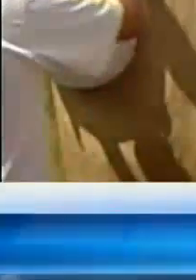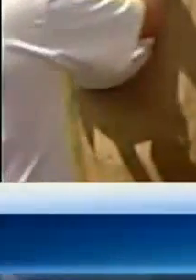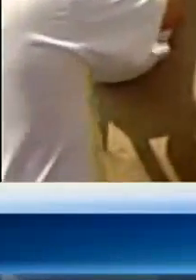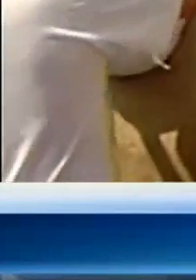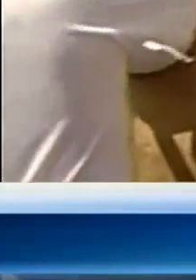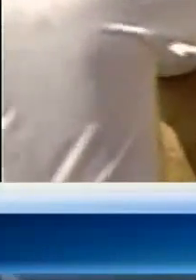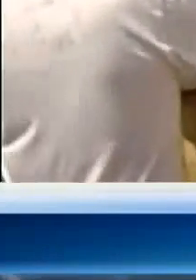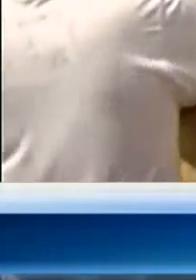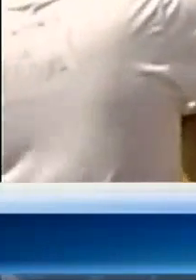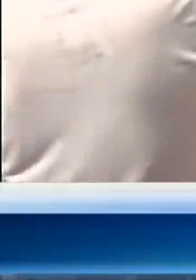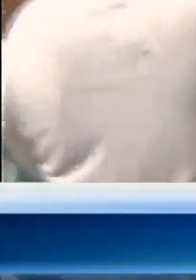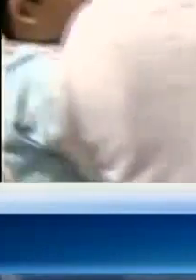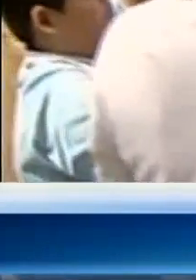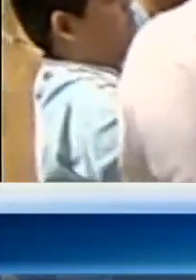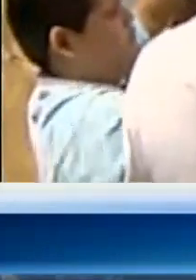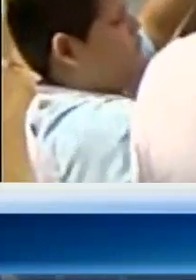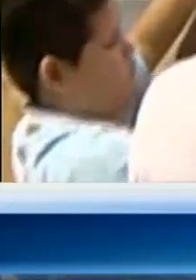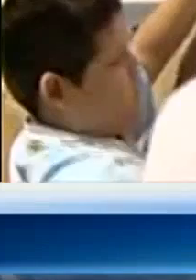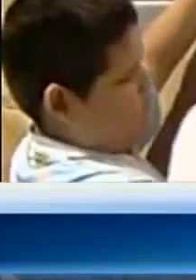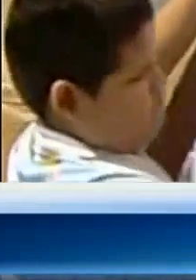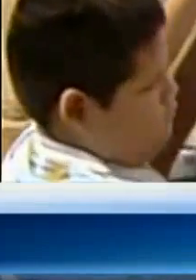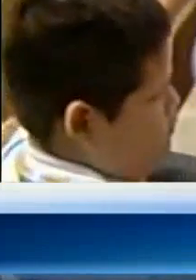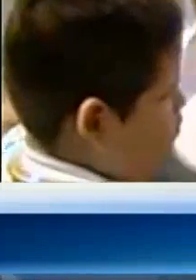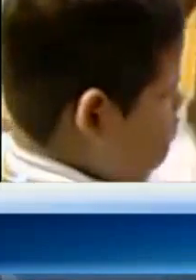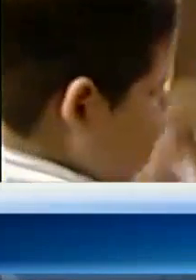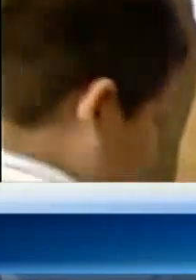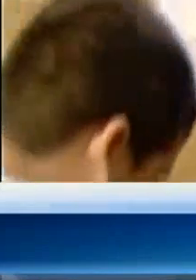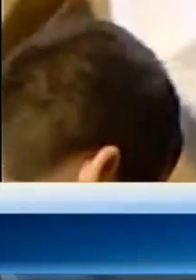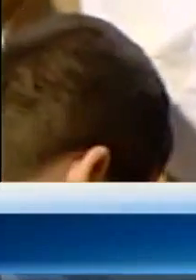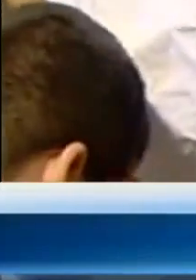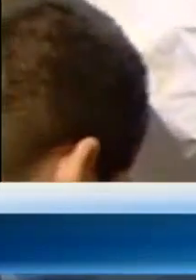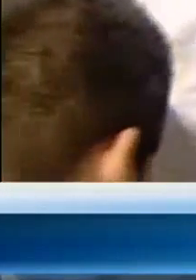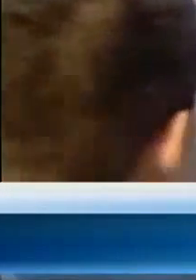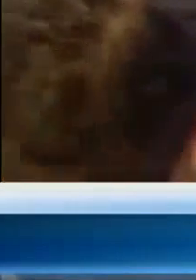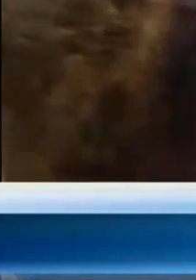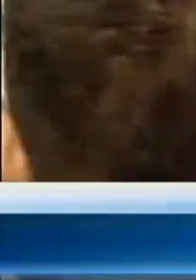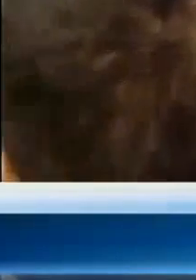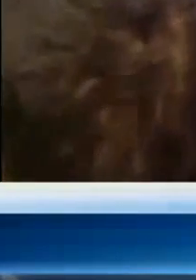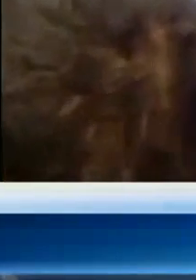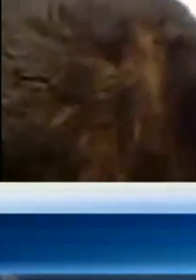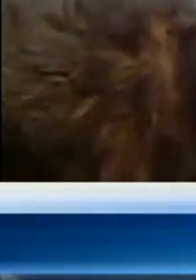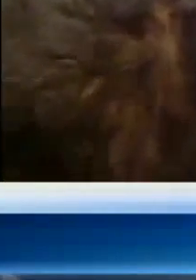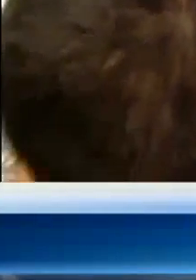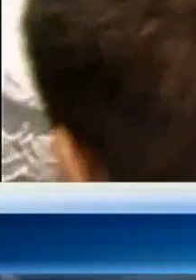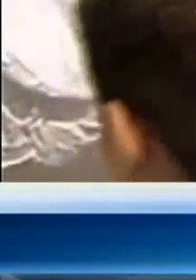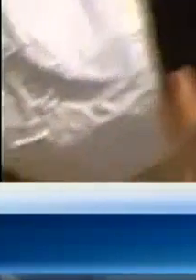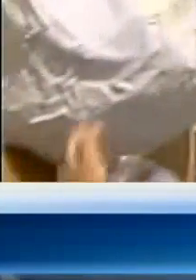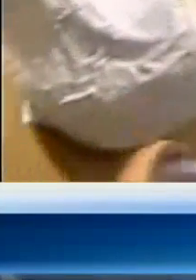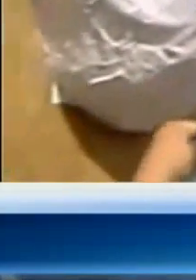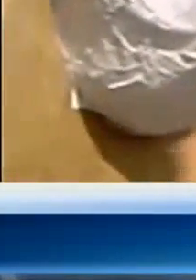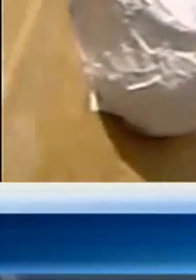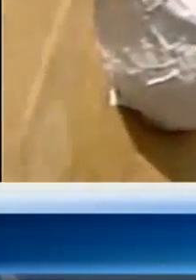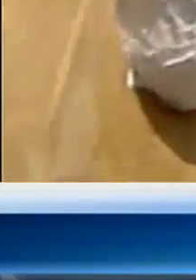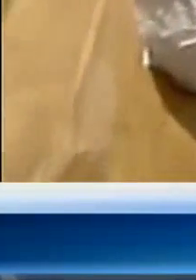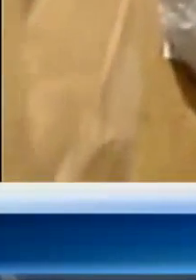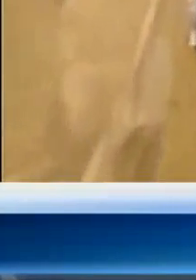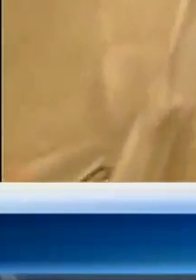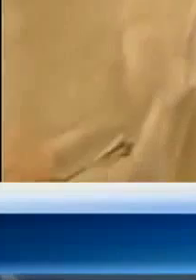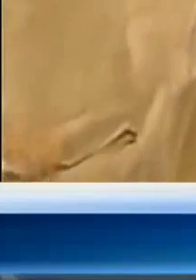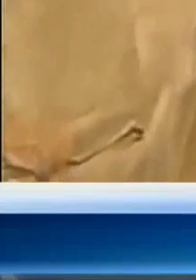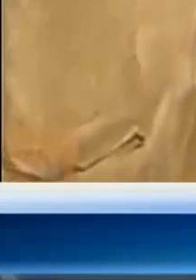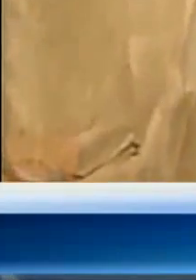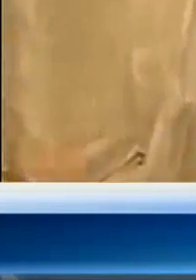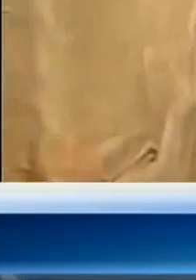exhibición para este sector. Toda esta zona aledaña que ya se ha convertido en algo así como una galería cada diciembre de